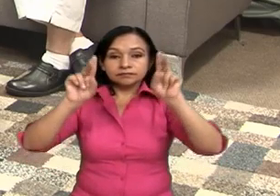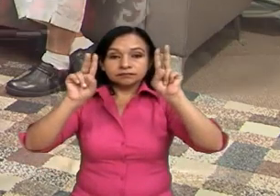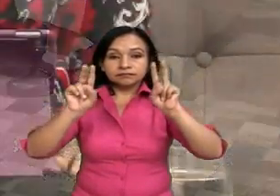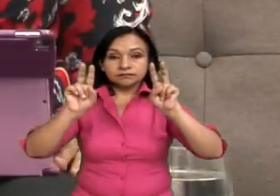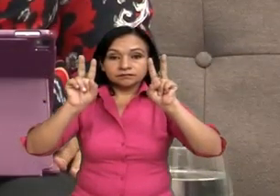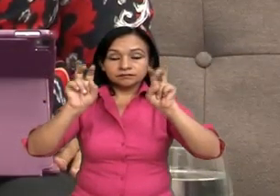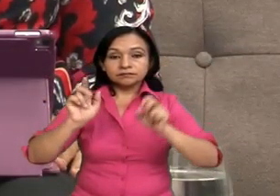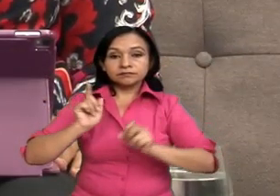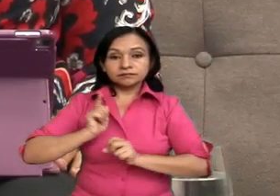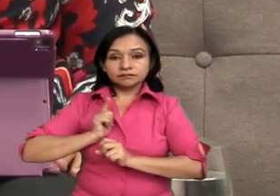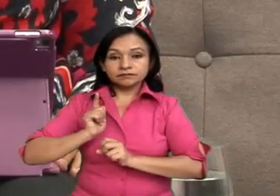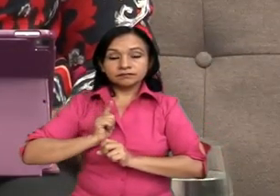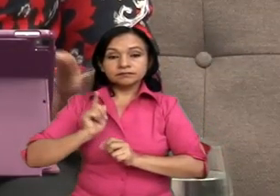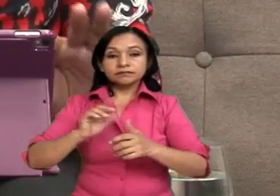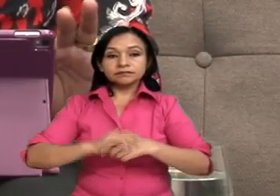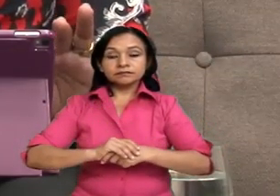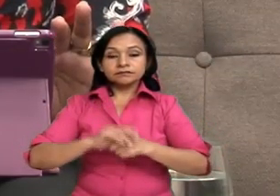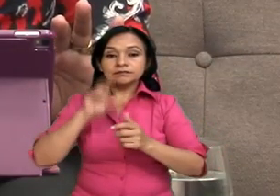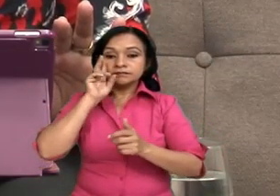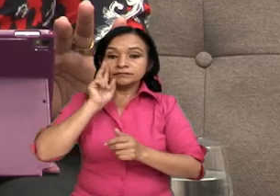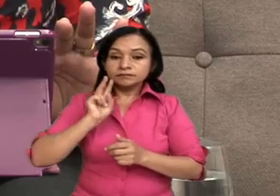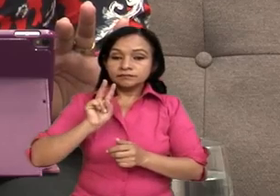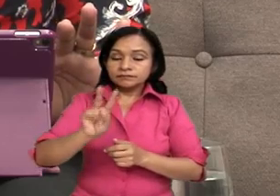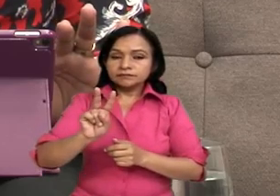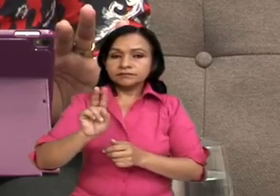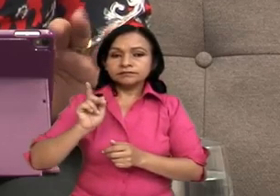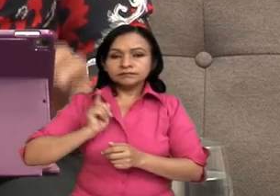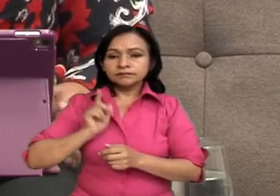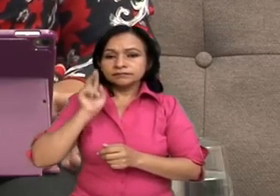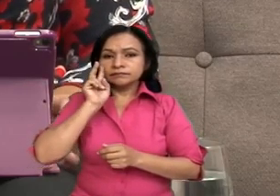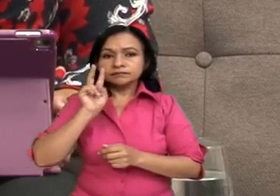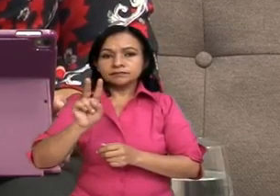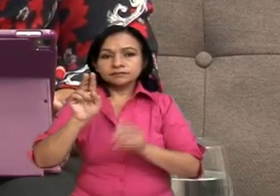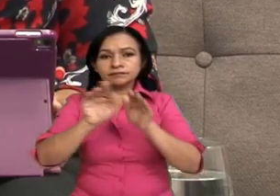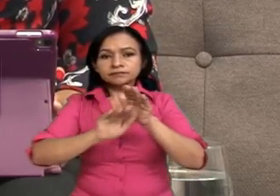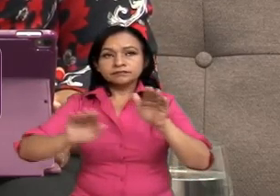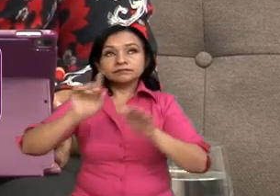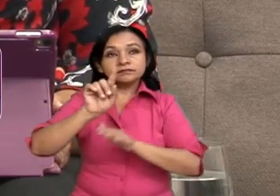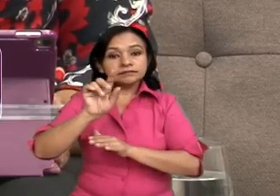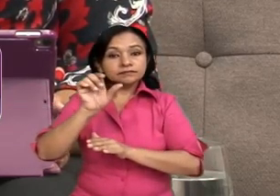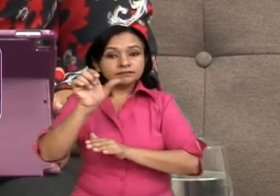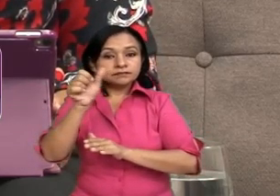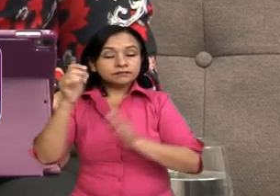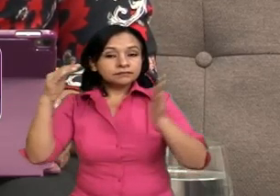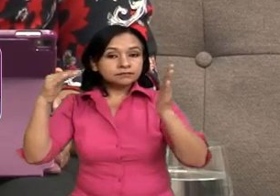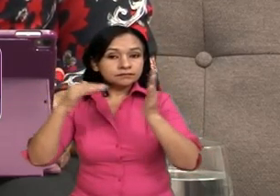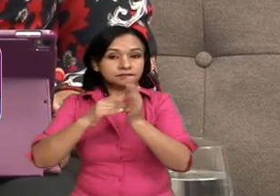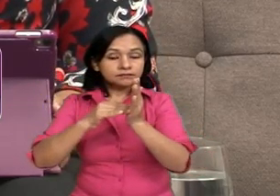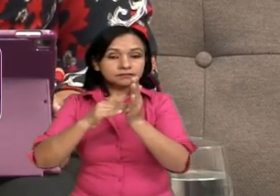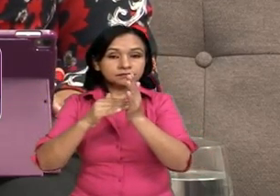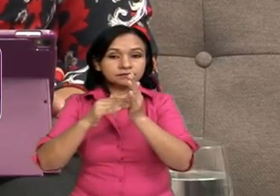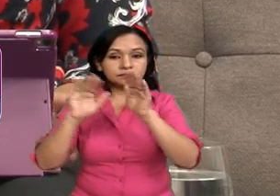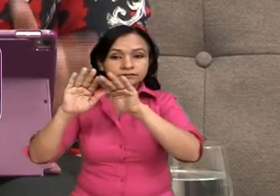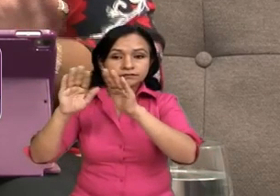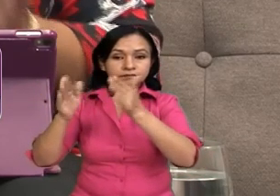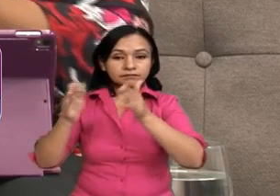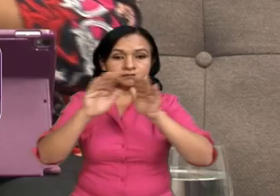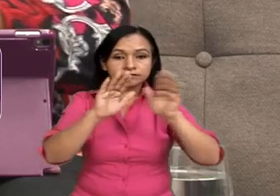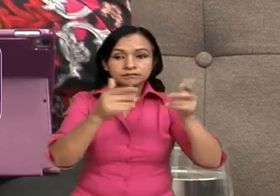nosotros tenemos que identificada que más de 16.000 mujeres de los núcleos productivos que